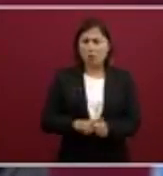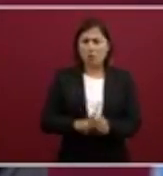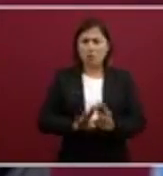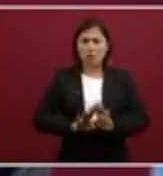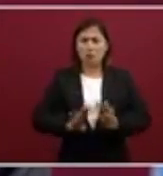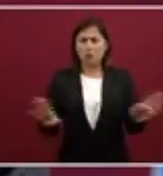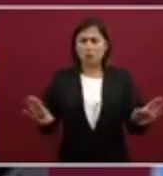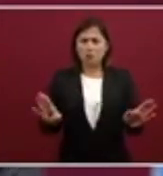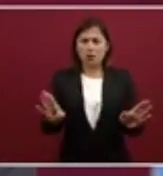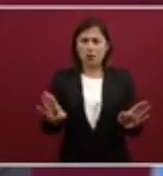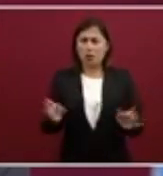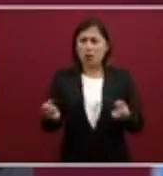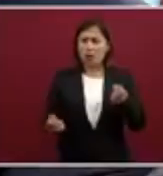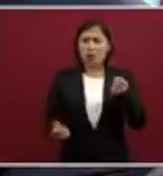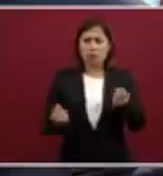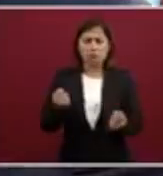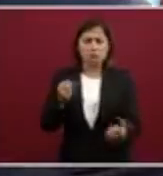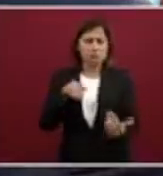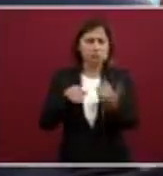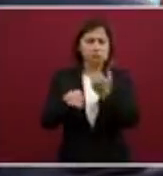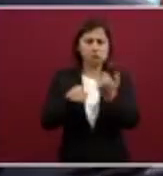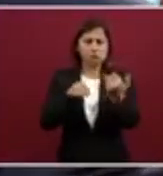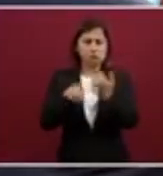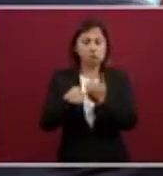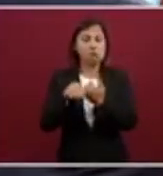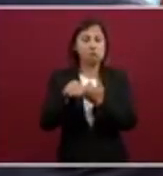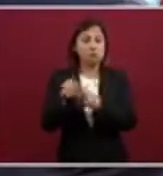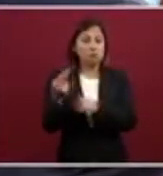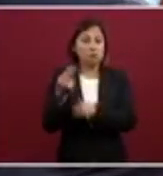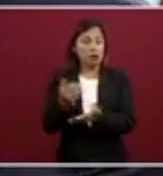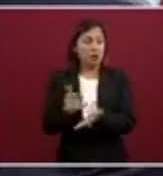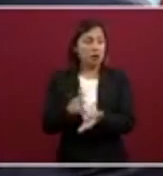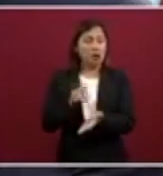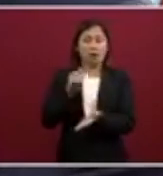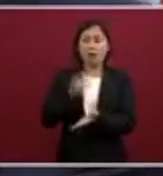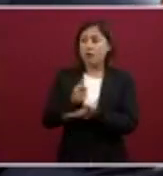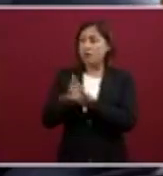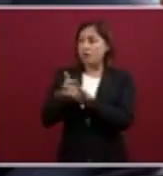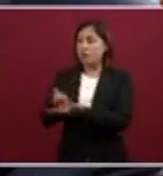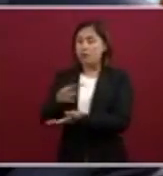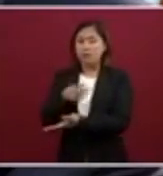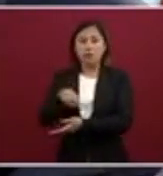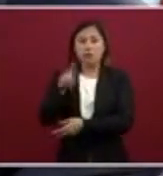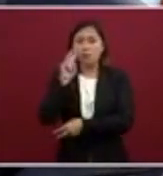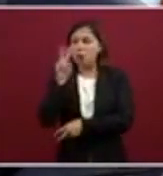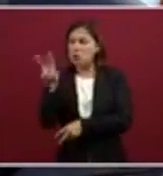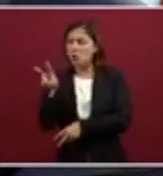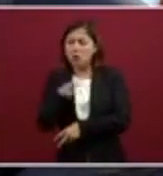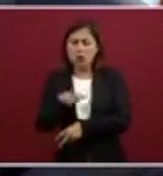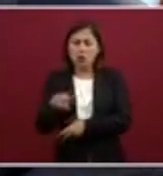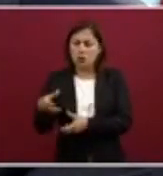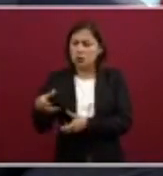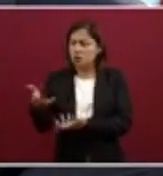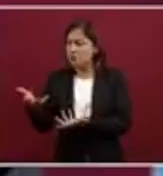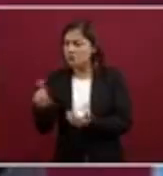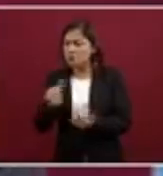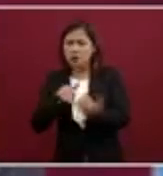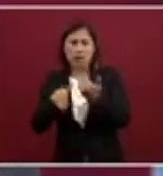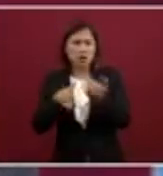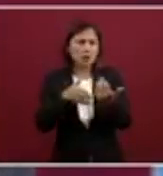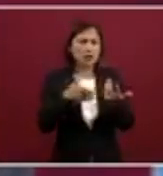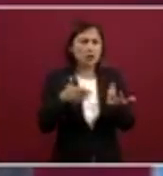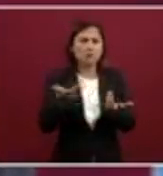por las carreteras para también saber cómo están las carreteras. Si viaja uno en avión y luego en